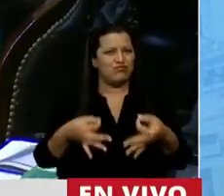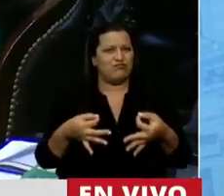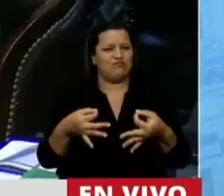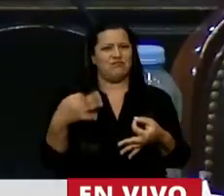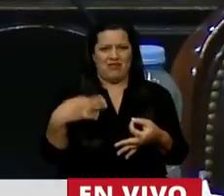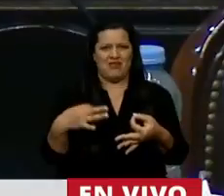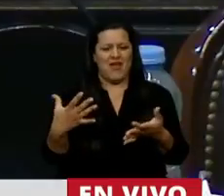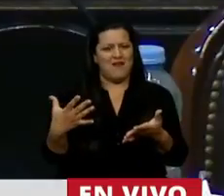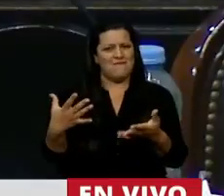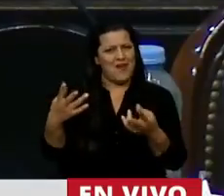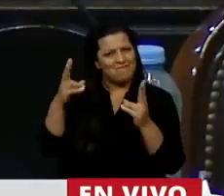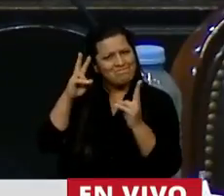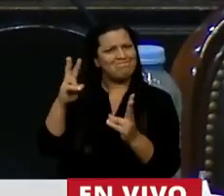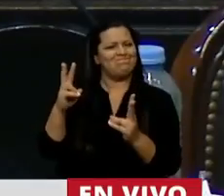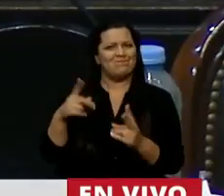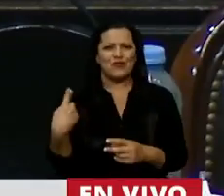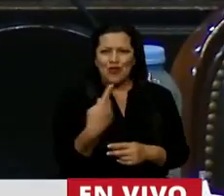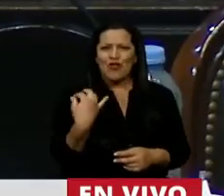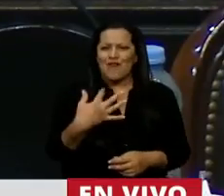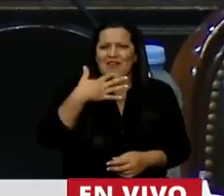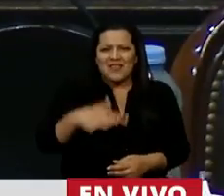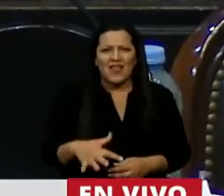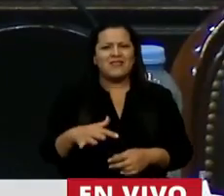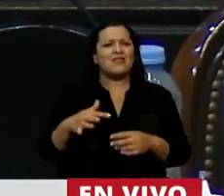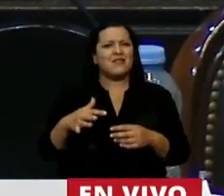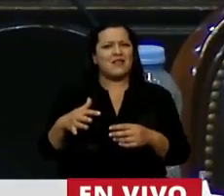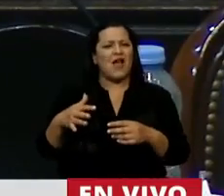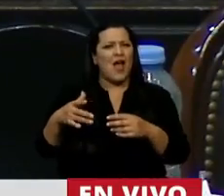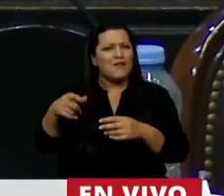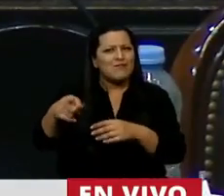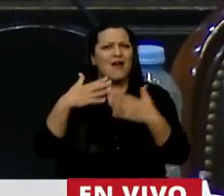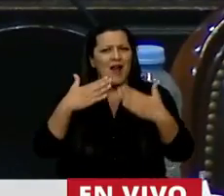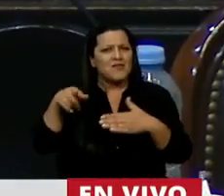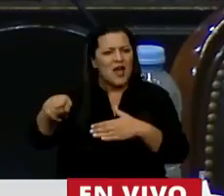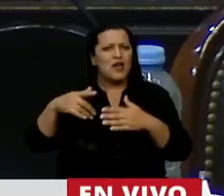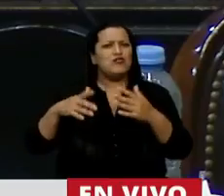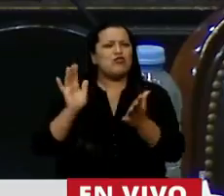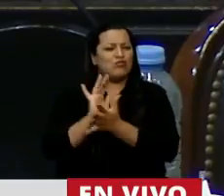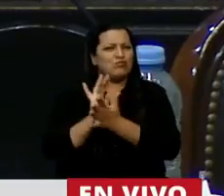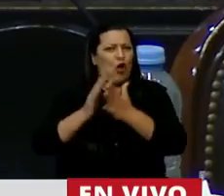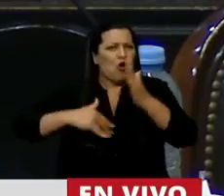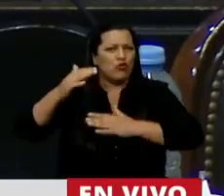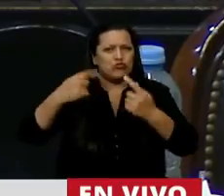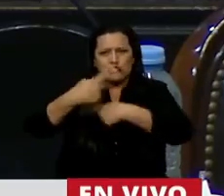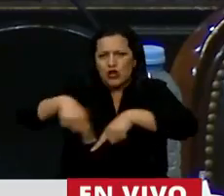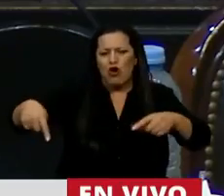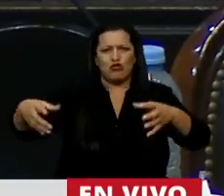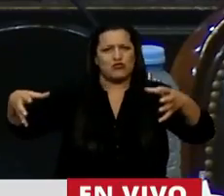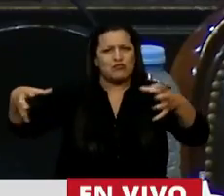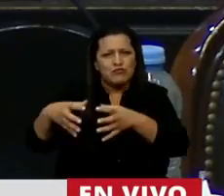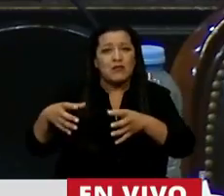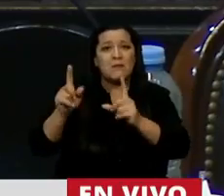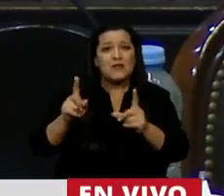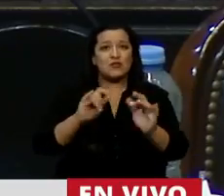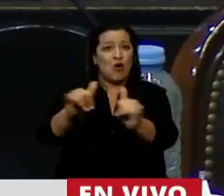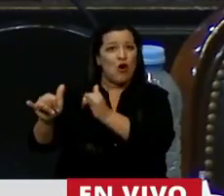de las circunstancias, que entendamos lo que significa esta construcción histórica que han generado, esos pibes y pibas están esperando